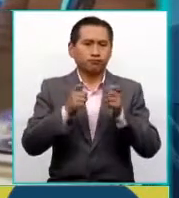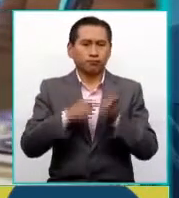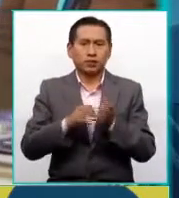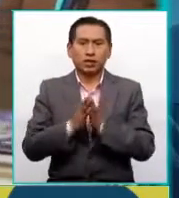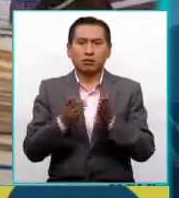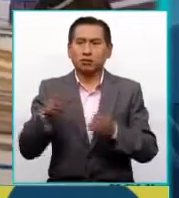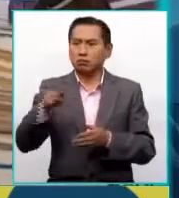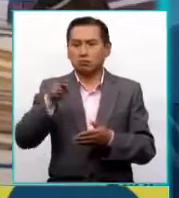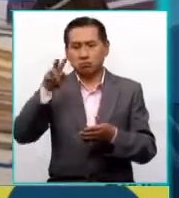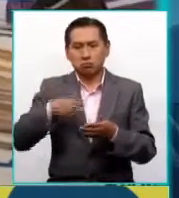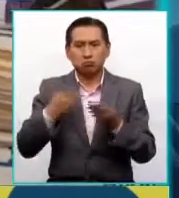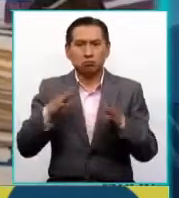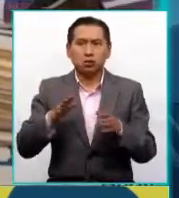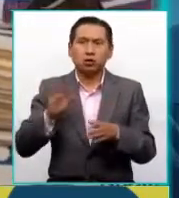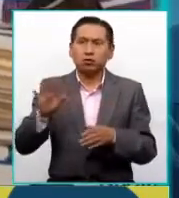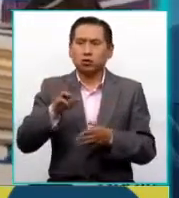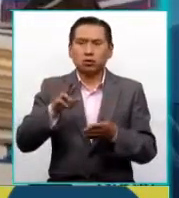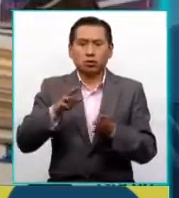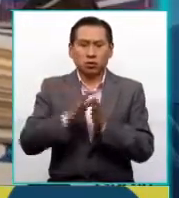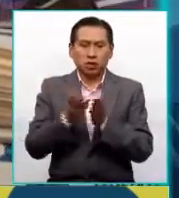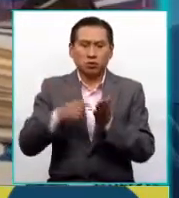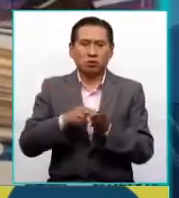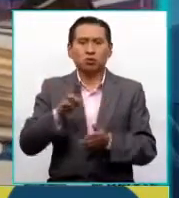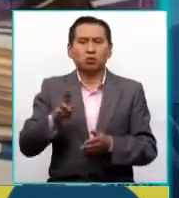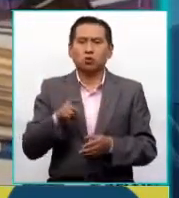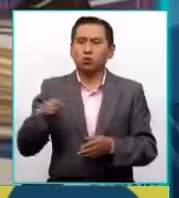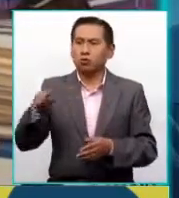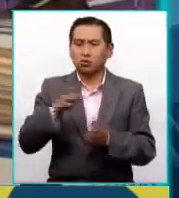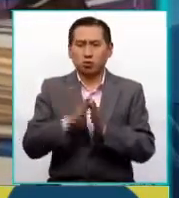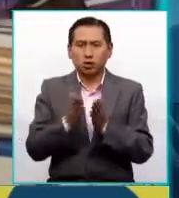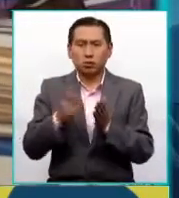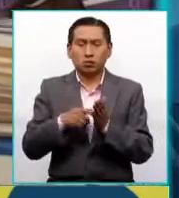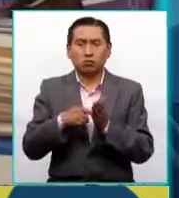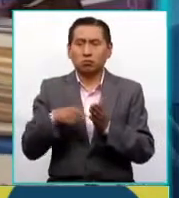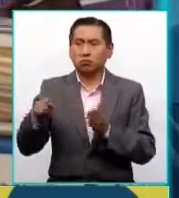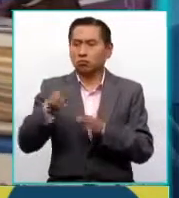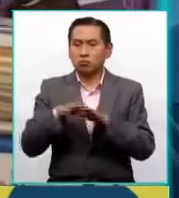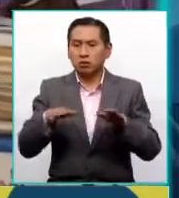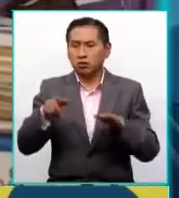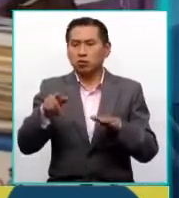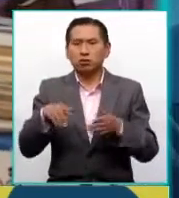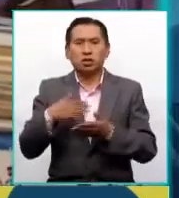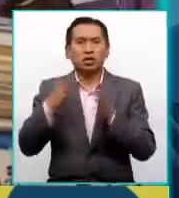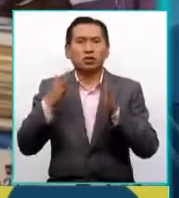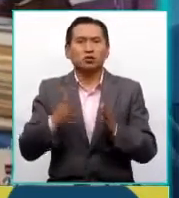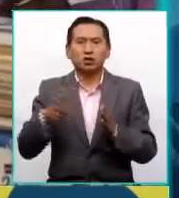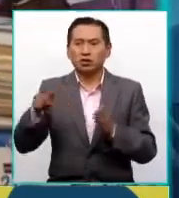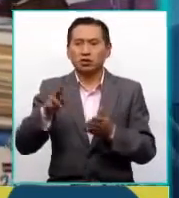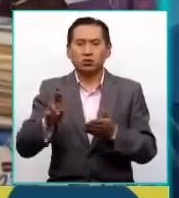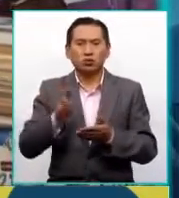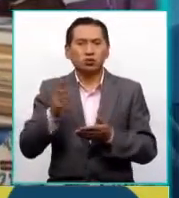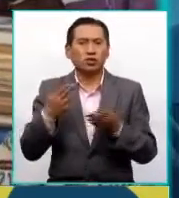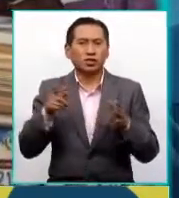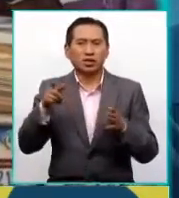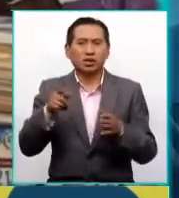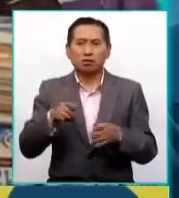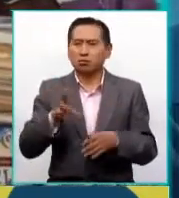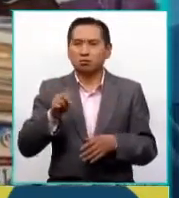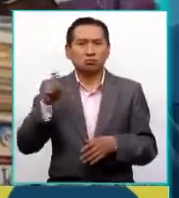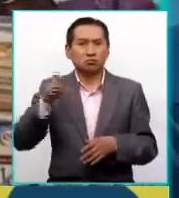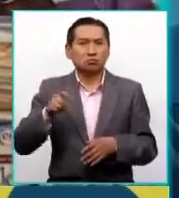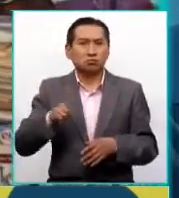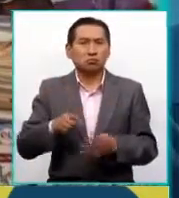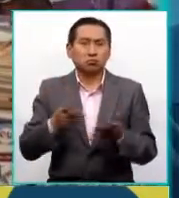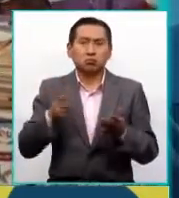que ya lo ha leído, el libro que ya utilizó, el libro que los niños, los estudiantes ya han utilizado y ya no lo